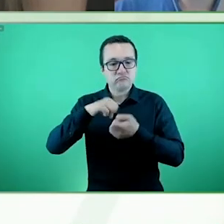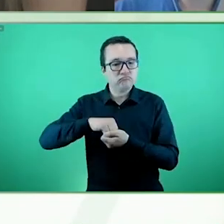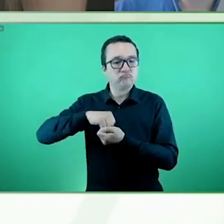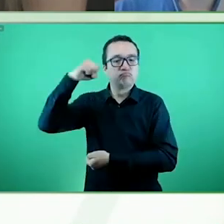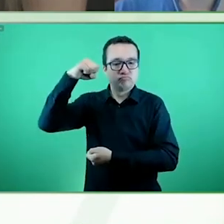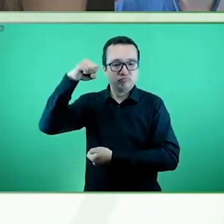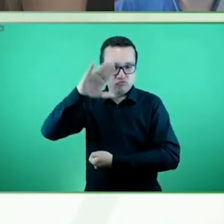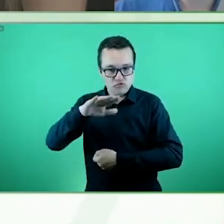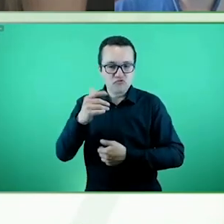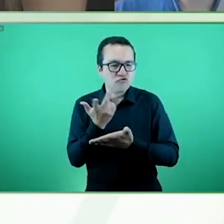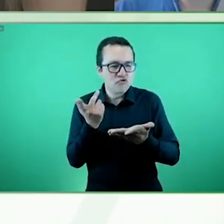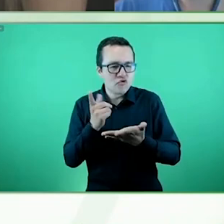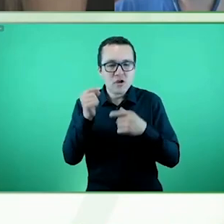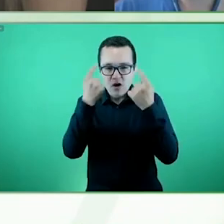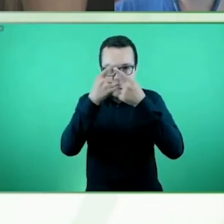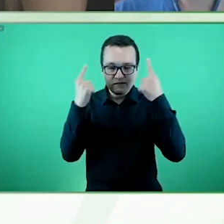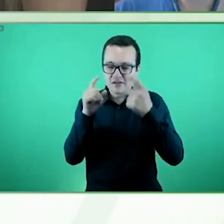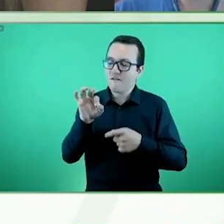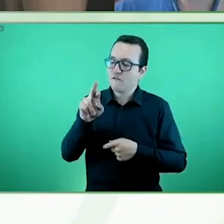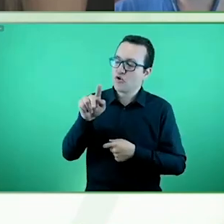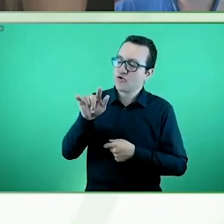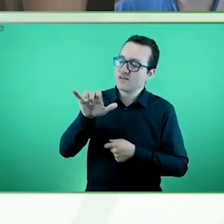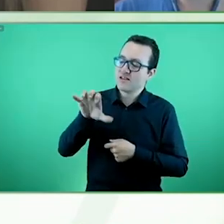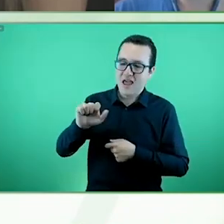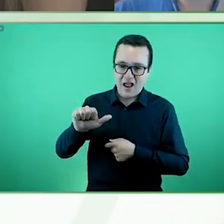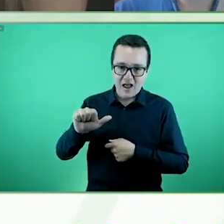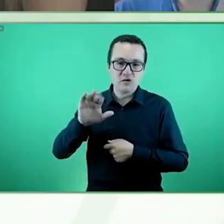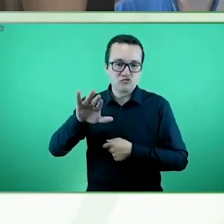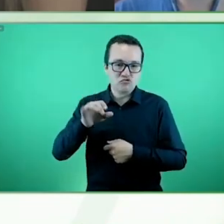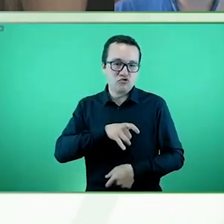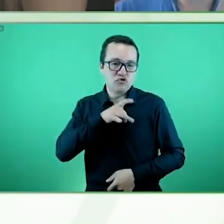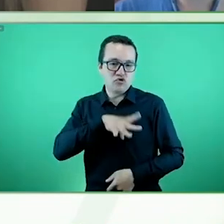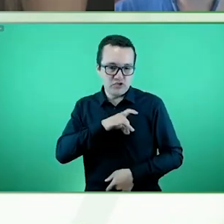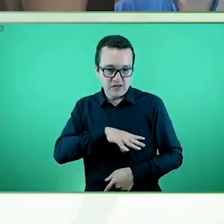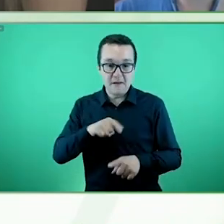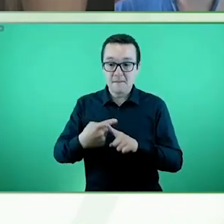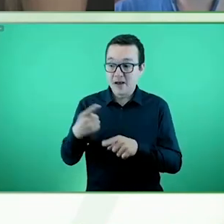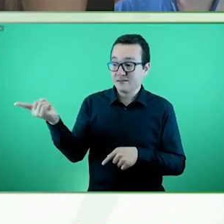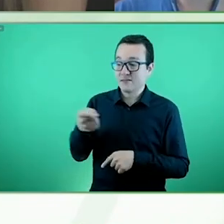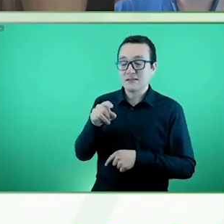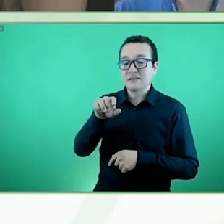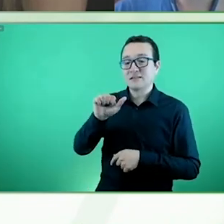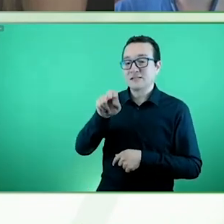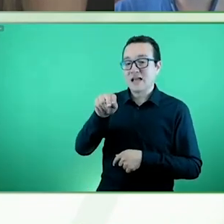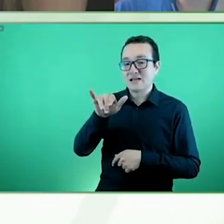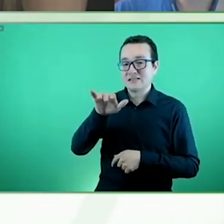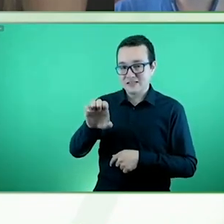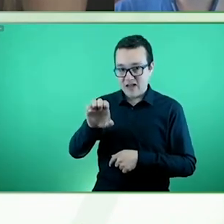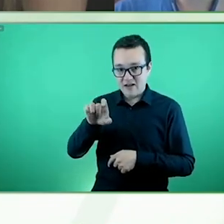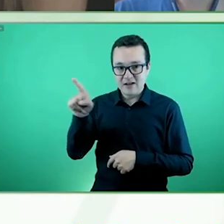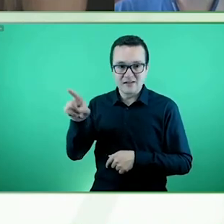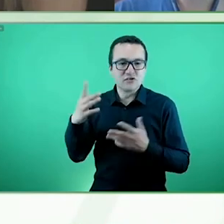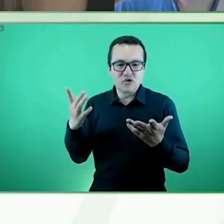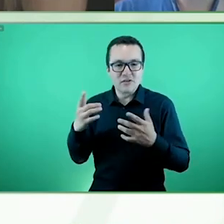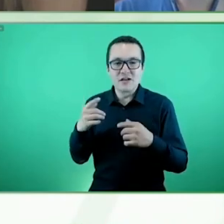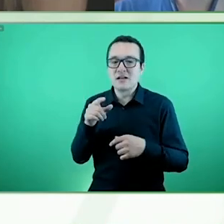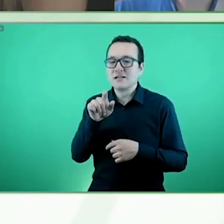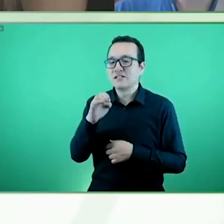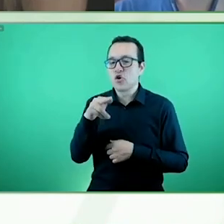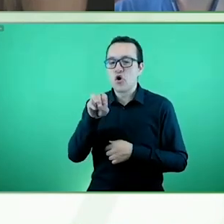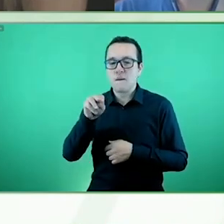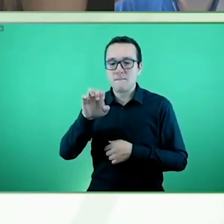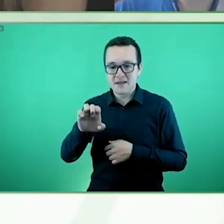acompaña desde Esencia Internacional Perú, Kiomi Parraga. Ella va a estar virtual y van a